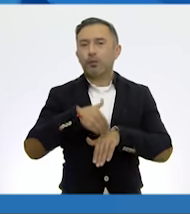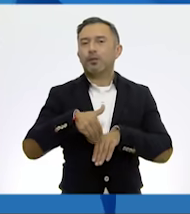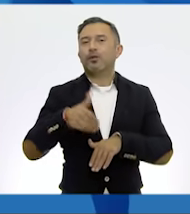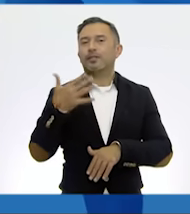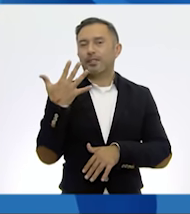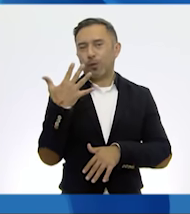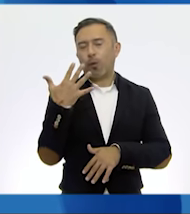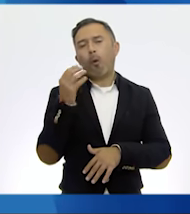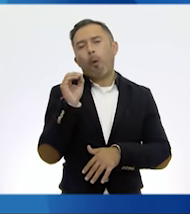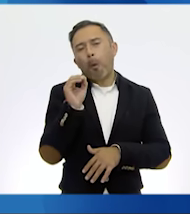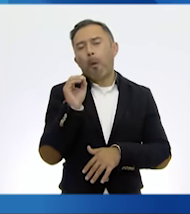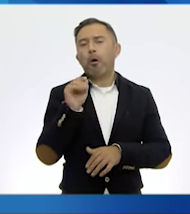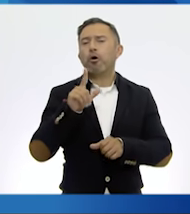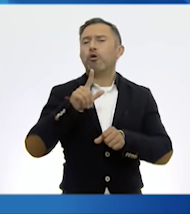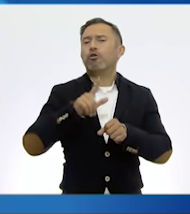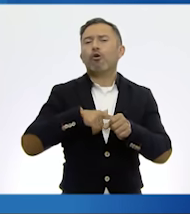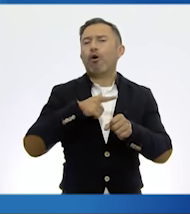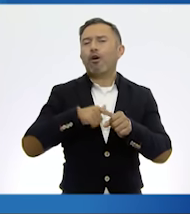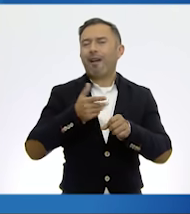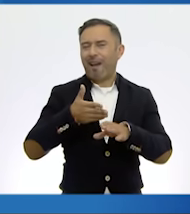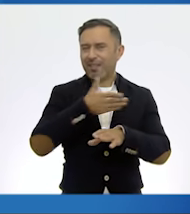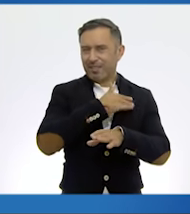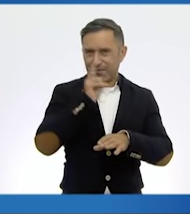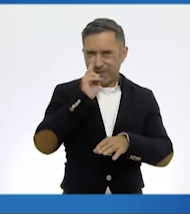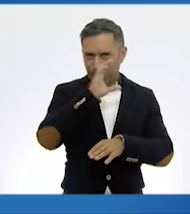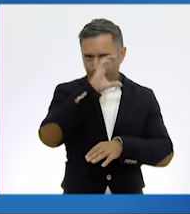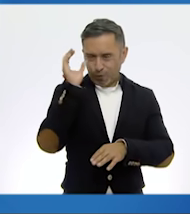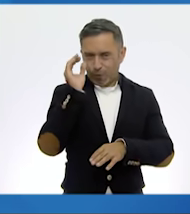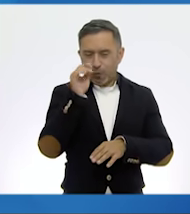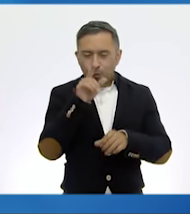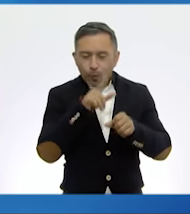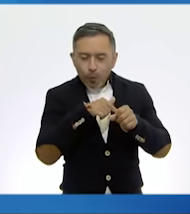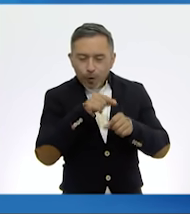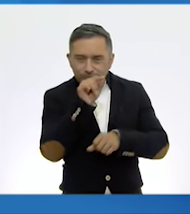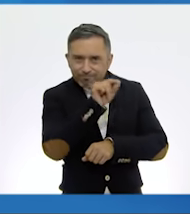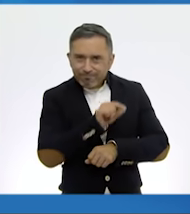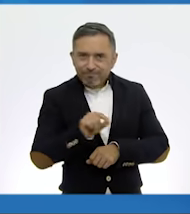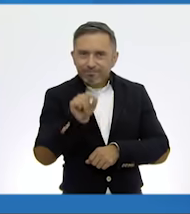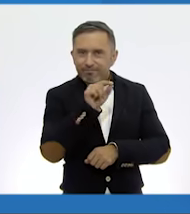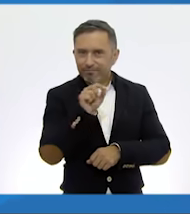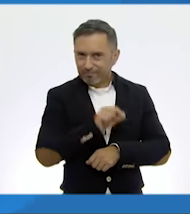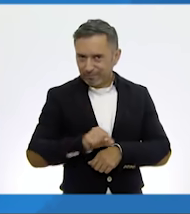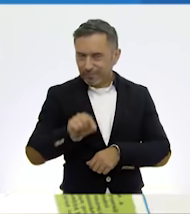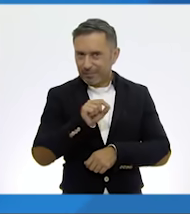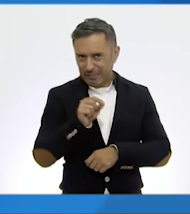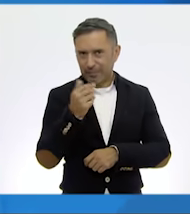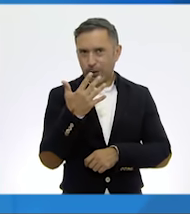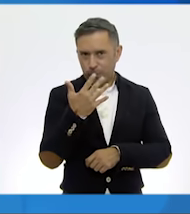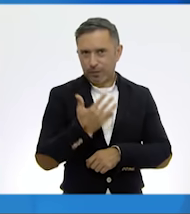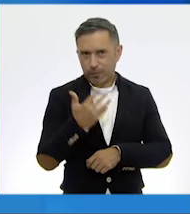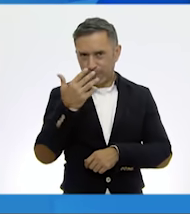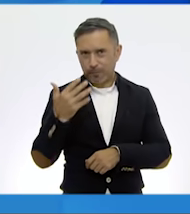enciérralos en un color igual que las imágenes pasadas. Y la página 42, ¿encontraremos alguna?